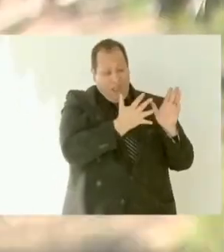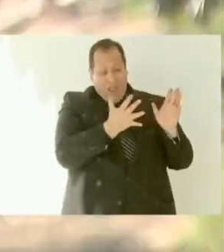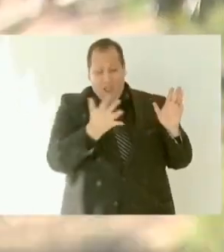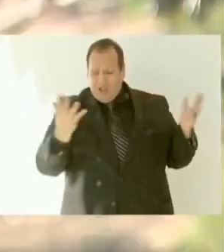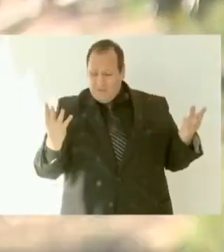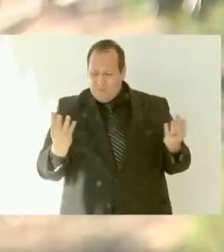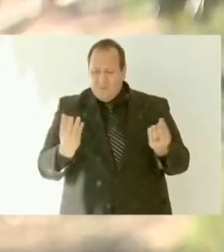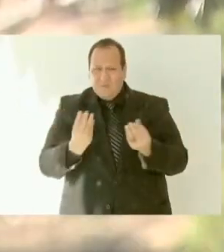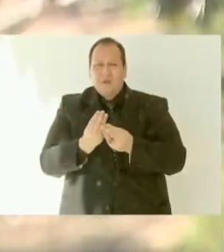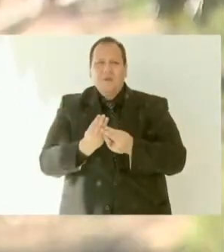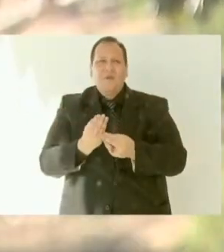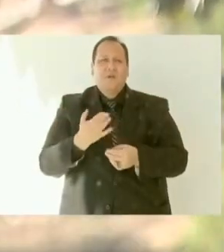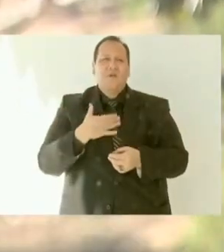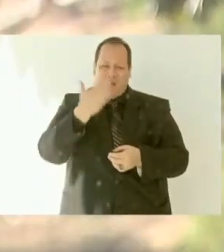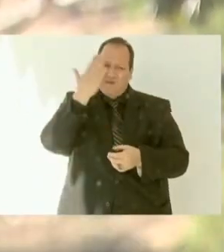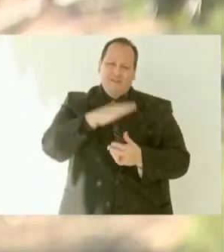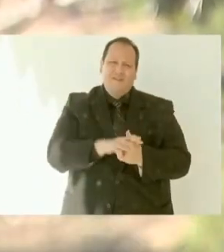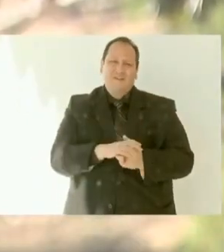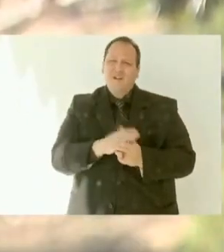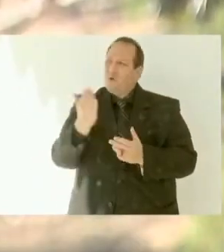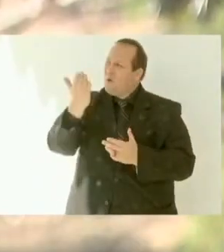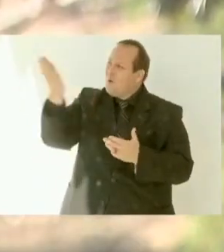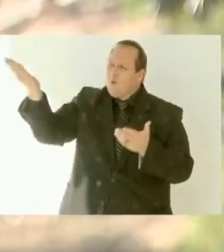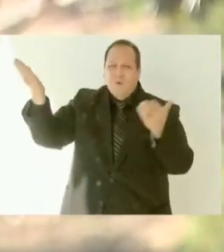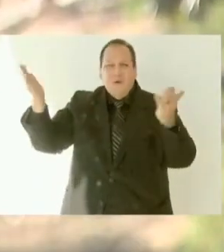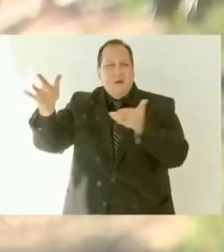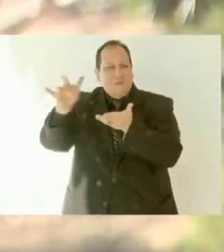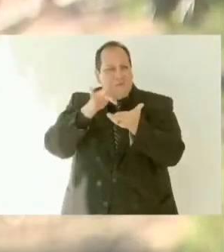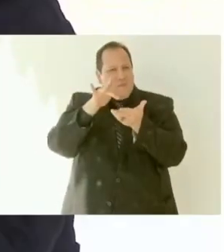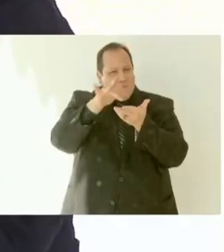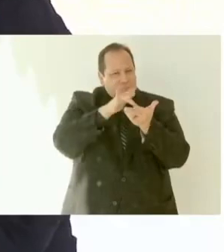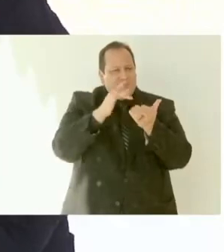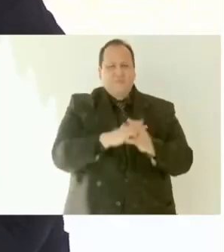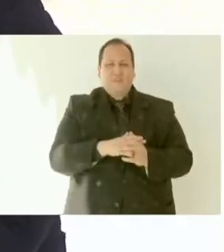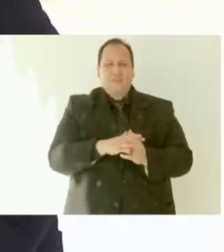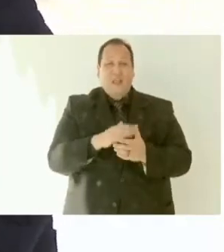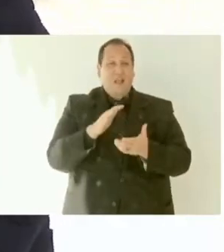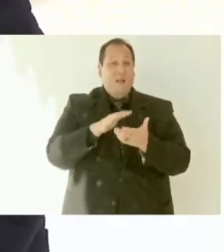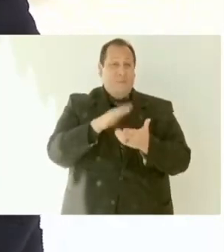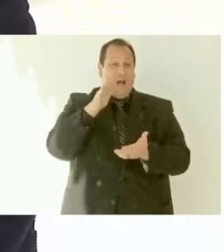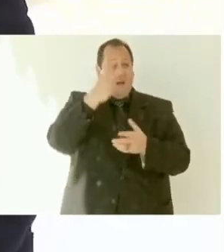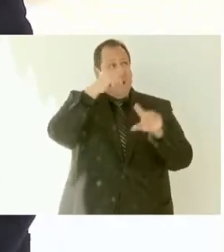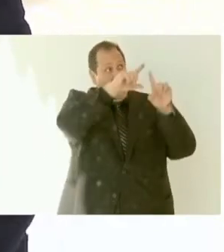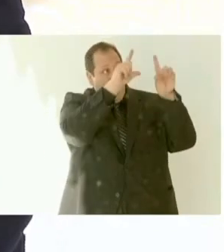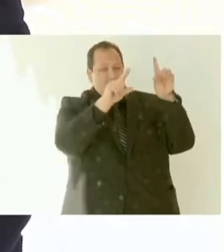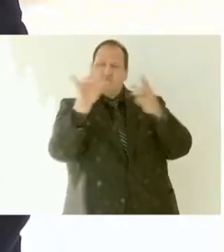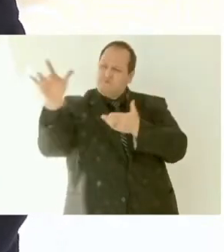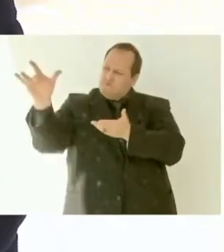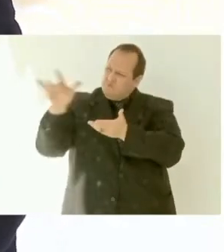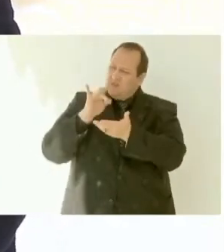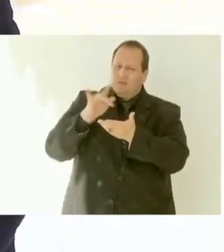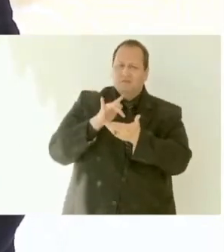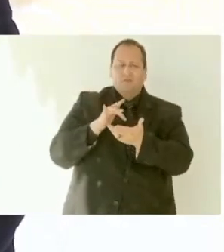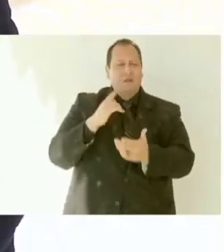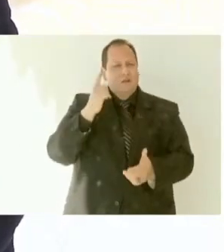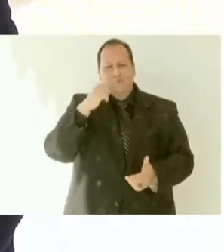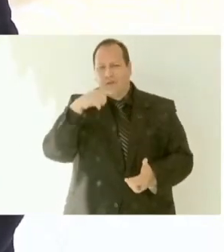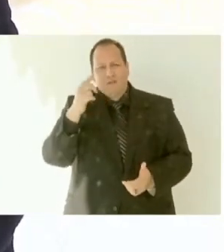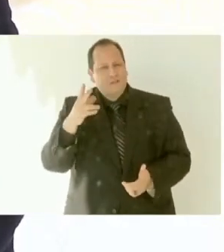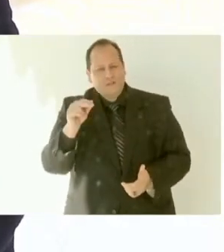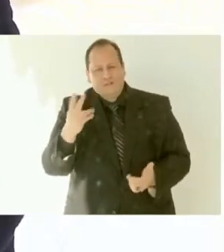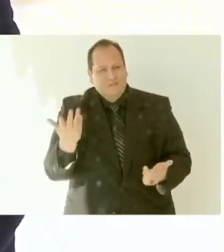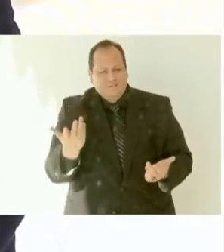He contado con el apoyo de ustedes, de la mayoría de los mexicanos. No ha sido fácil